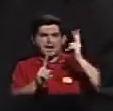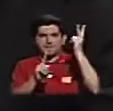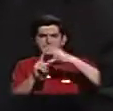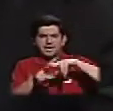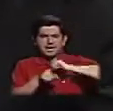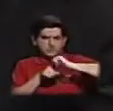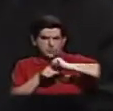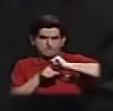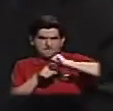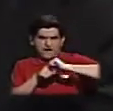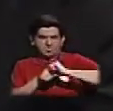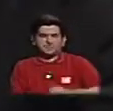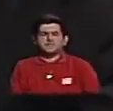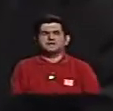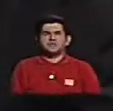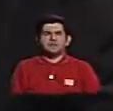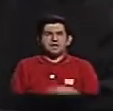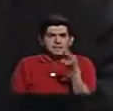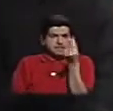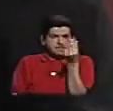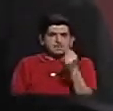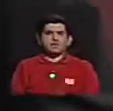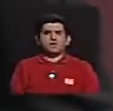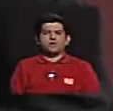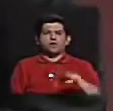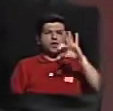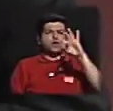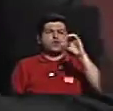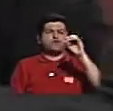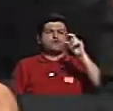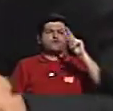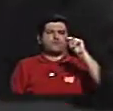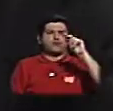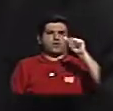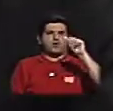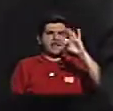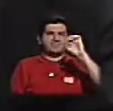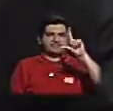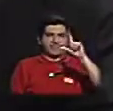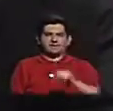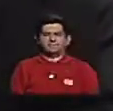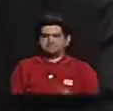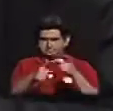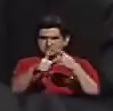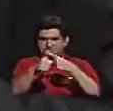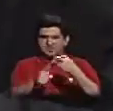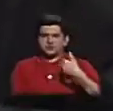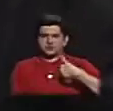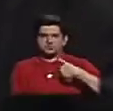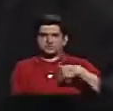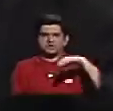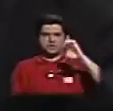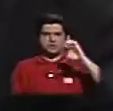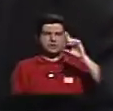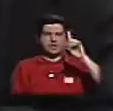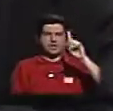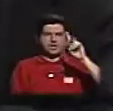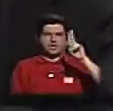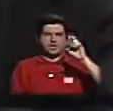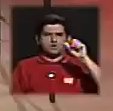la práctica de los fondos del Fonatel. En primer lugar, Eduardo, en estos